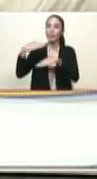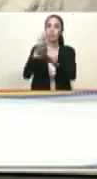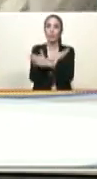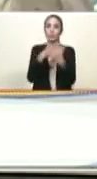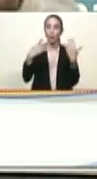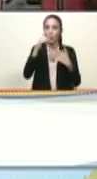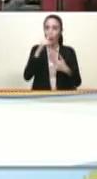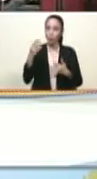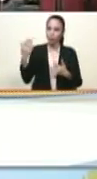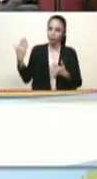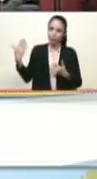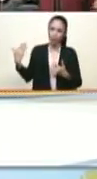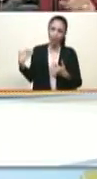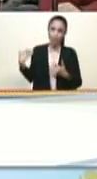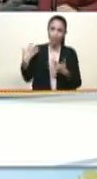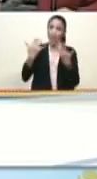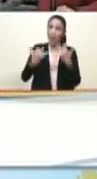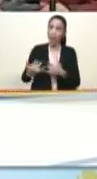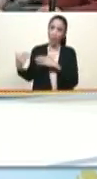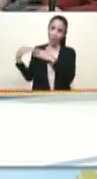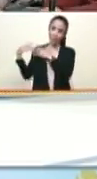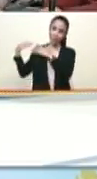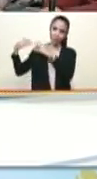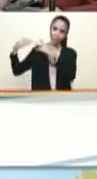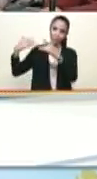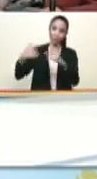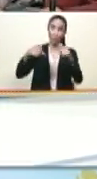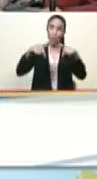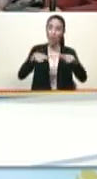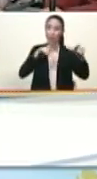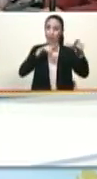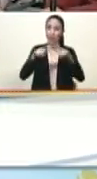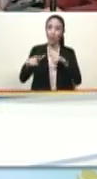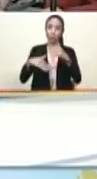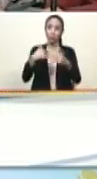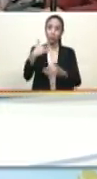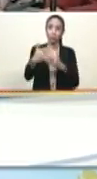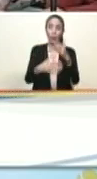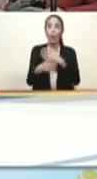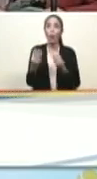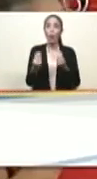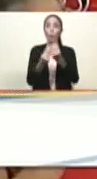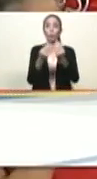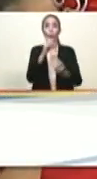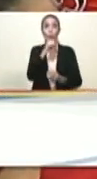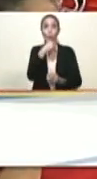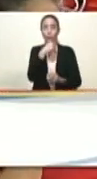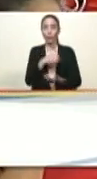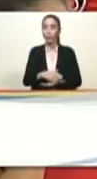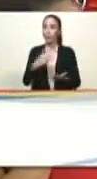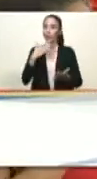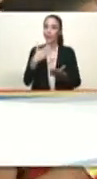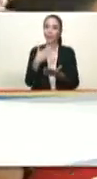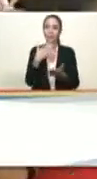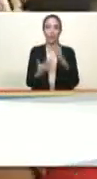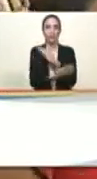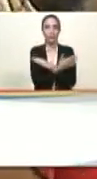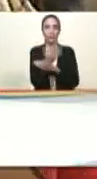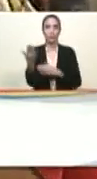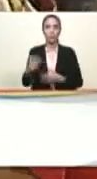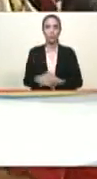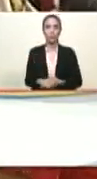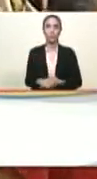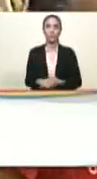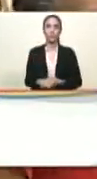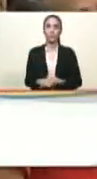cuando teníamos 30 años apenas y ver la realización de estos sueños pues con los adultos mayores. Así gracias es, presidente. A la vida. Y quiero